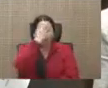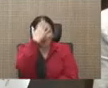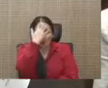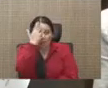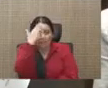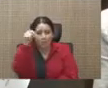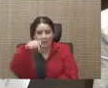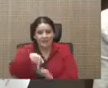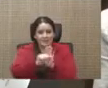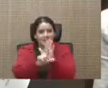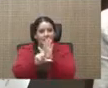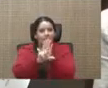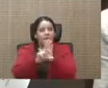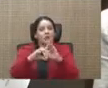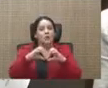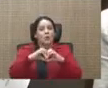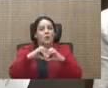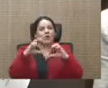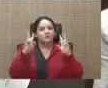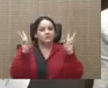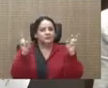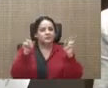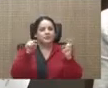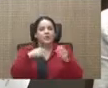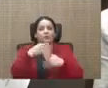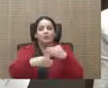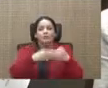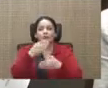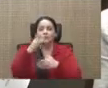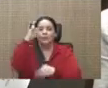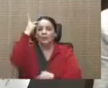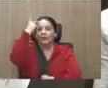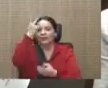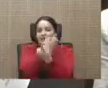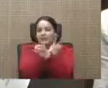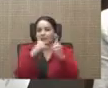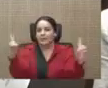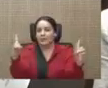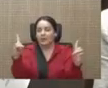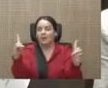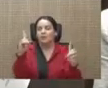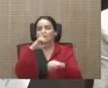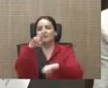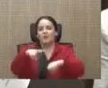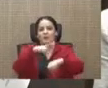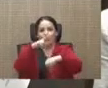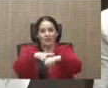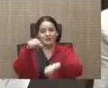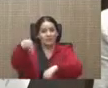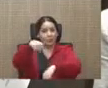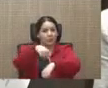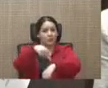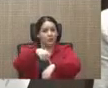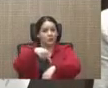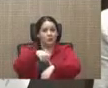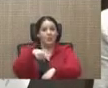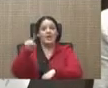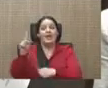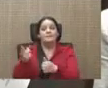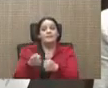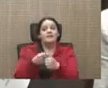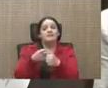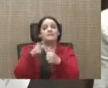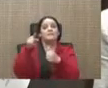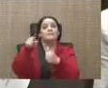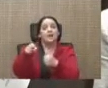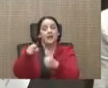es el corazón mismo del proceso político democrático de la República y en ese tanto es impresentable que el titular de las finanzas públicas del